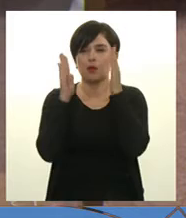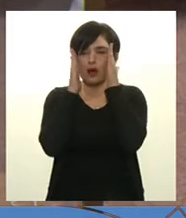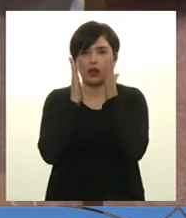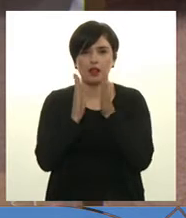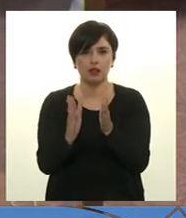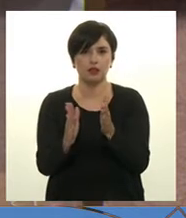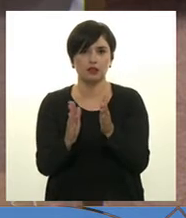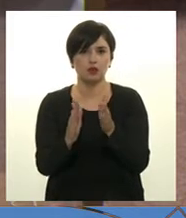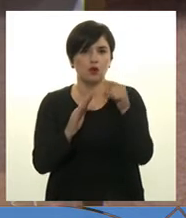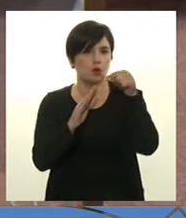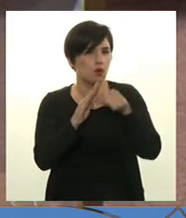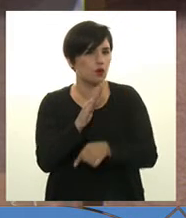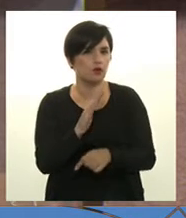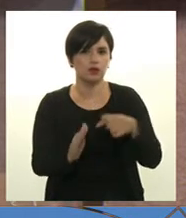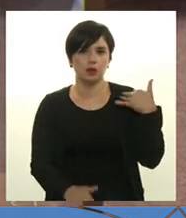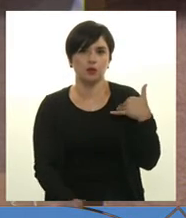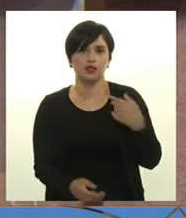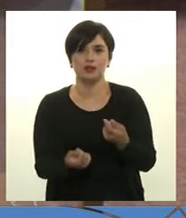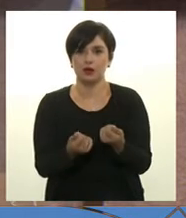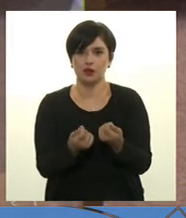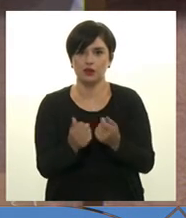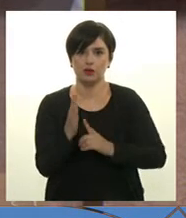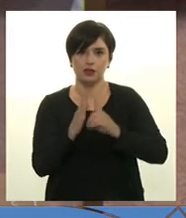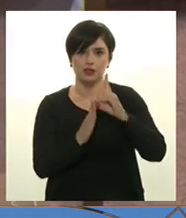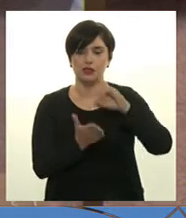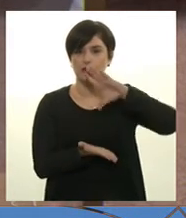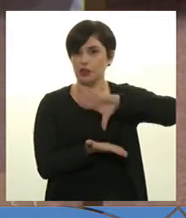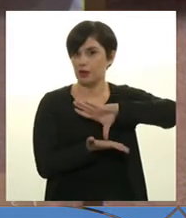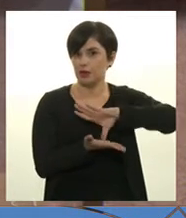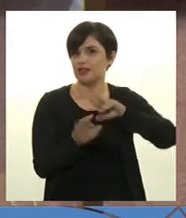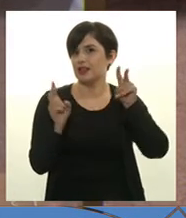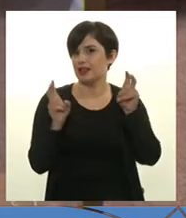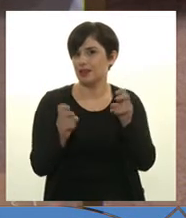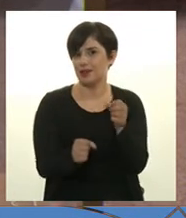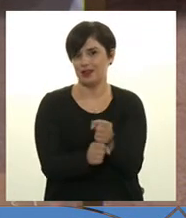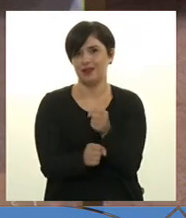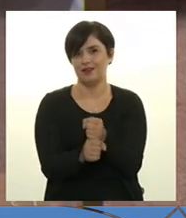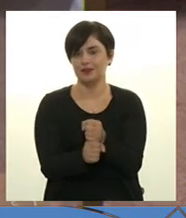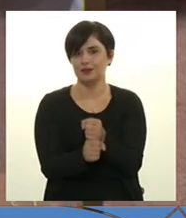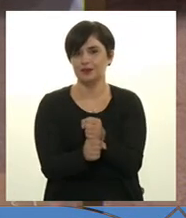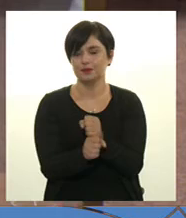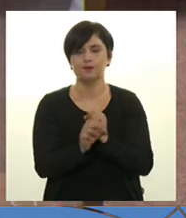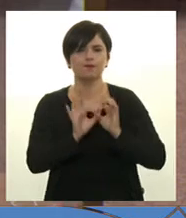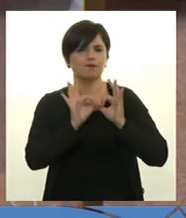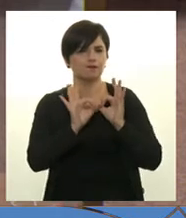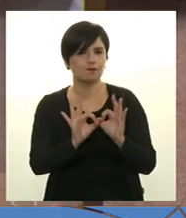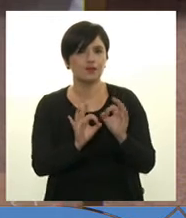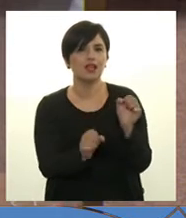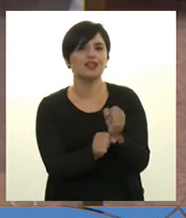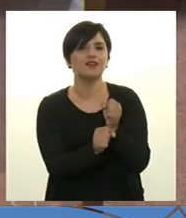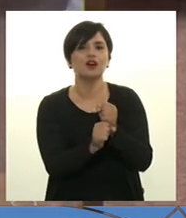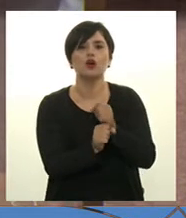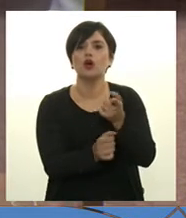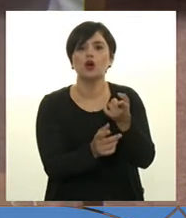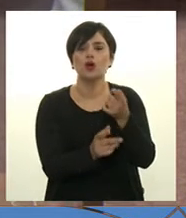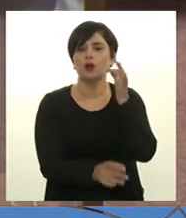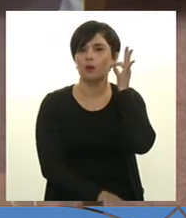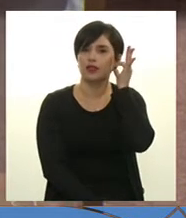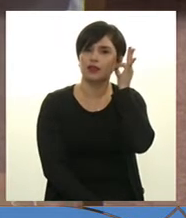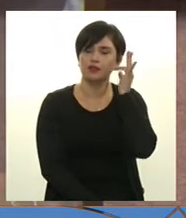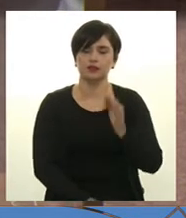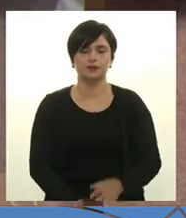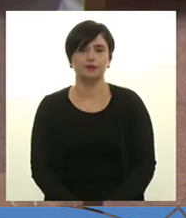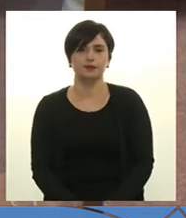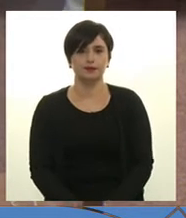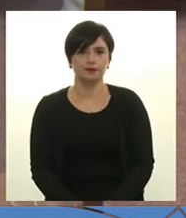asunto de profunda importancia para la economía y el desarrollo del país como es el empleo especialmente el empleo femenino señora